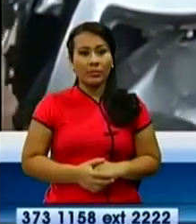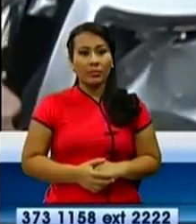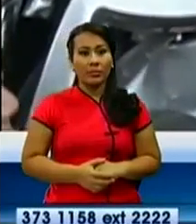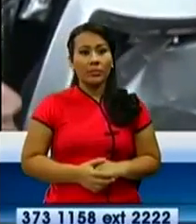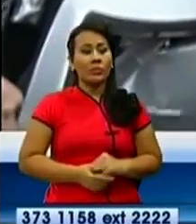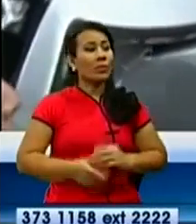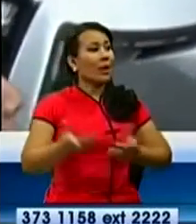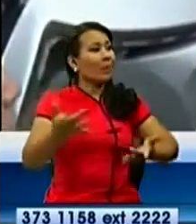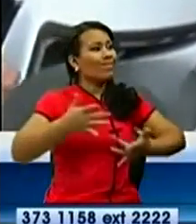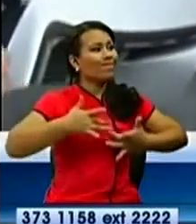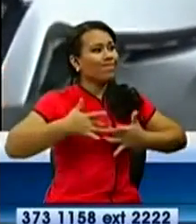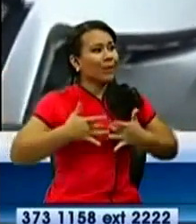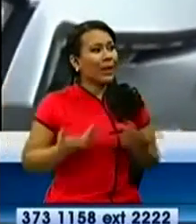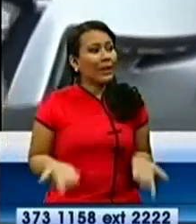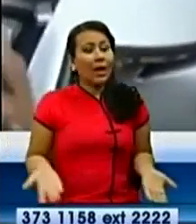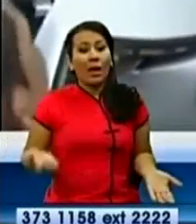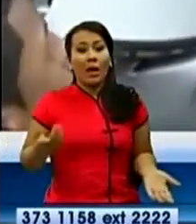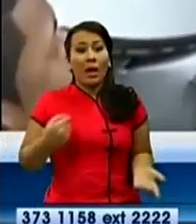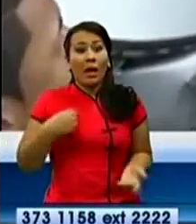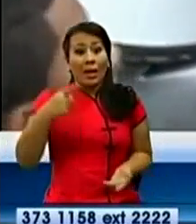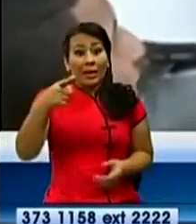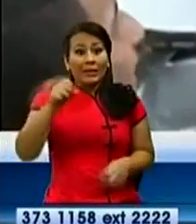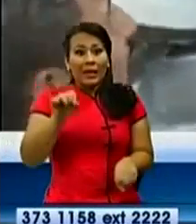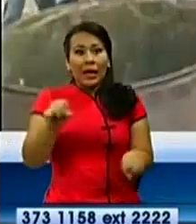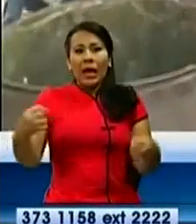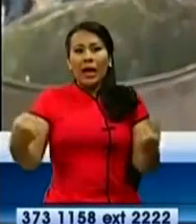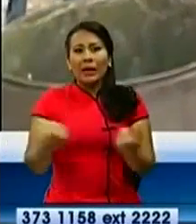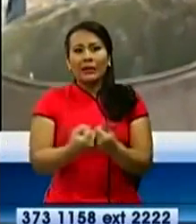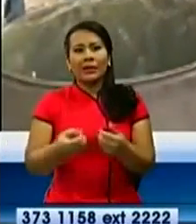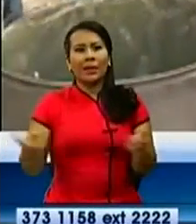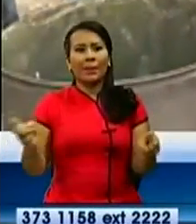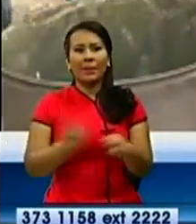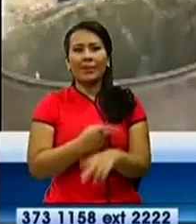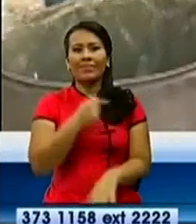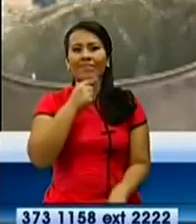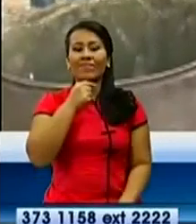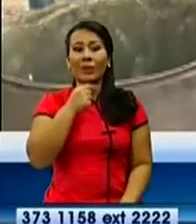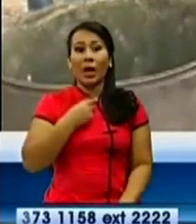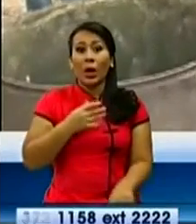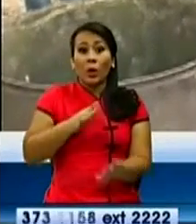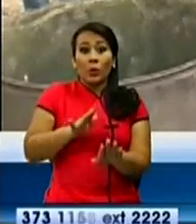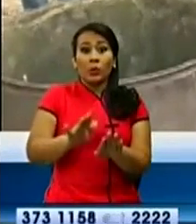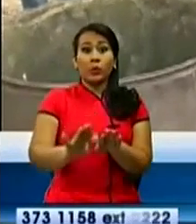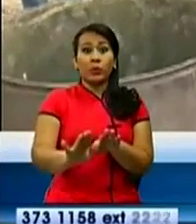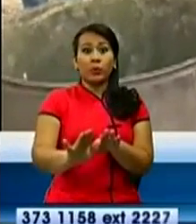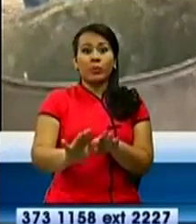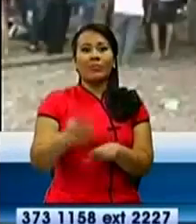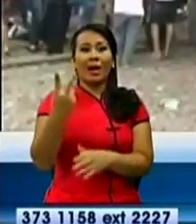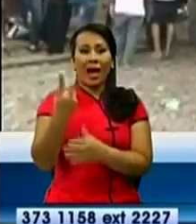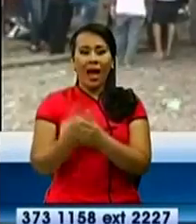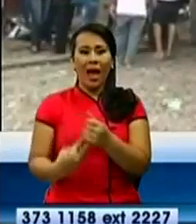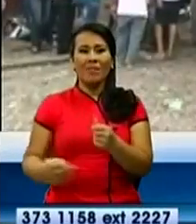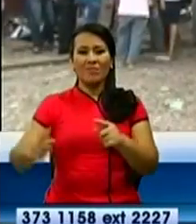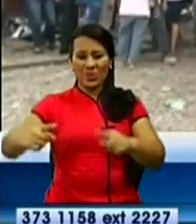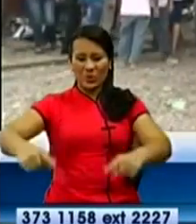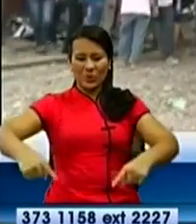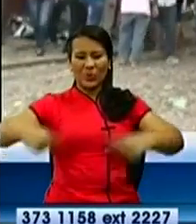La desgracia pudo ser mayor si esta valla publicitaria no frenaba los vehículos. Estos se hubieran ido